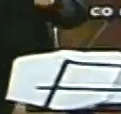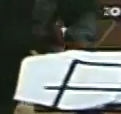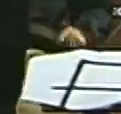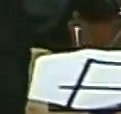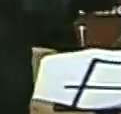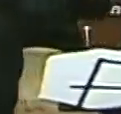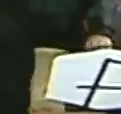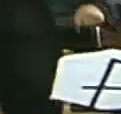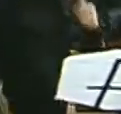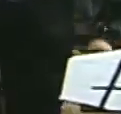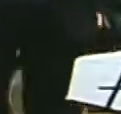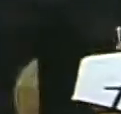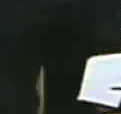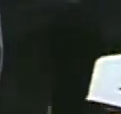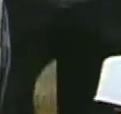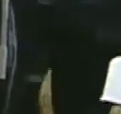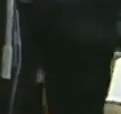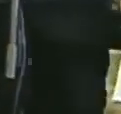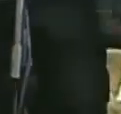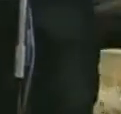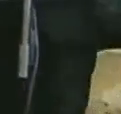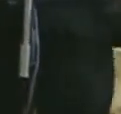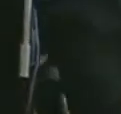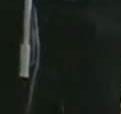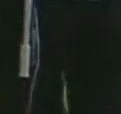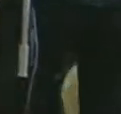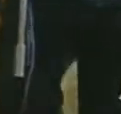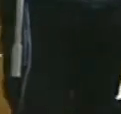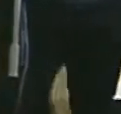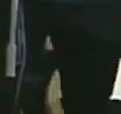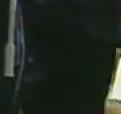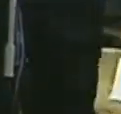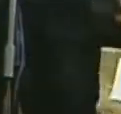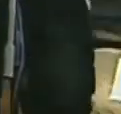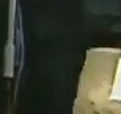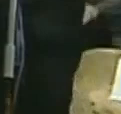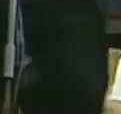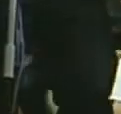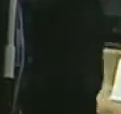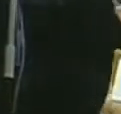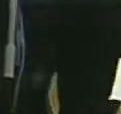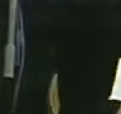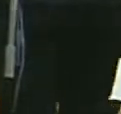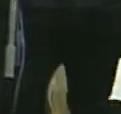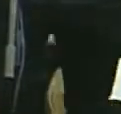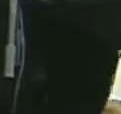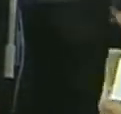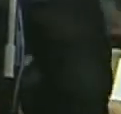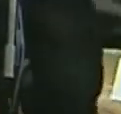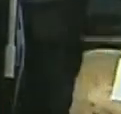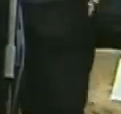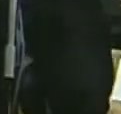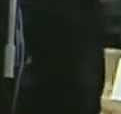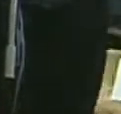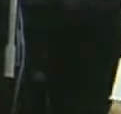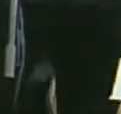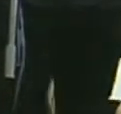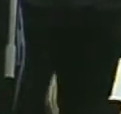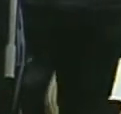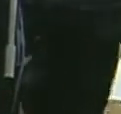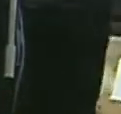La propuesta que el país le venimos a brindar garantiza tu proyecto, solidez,